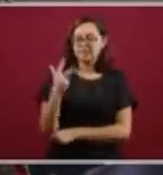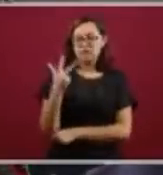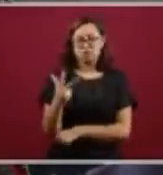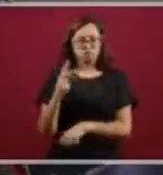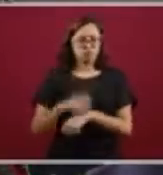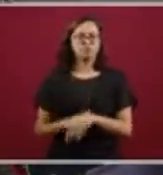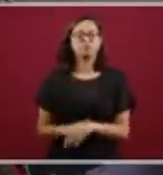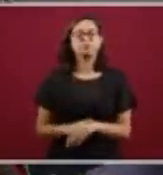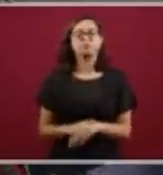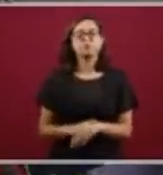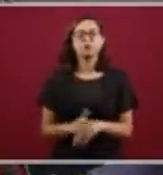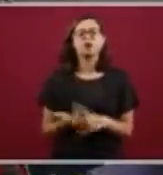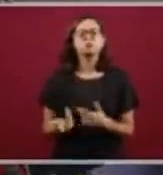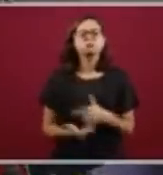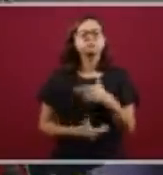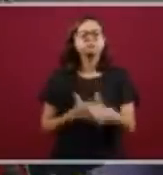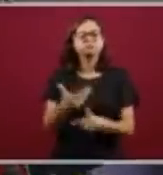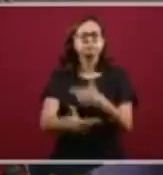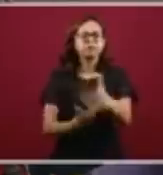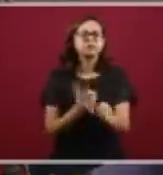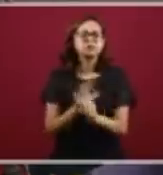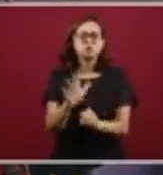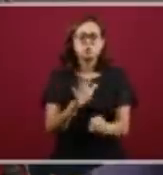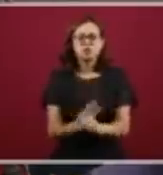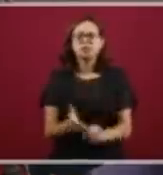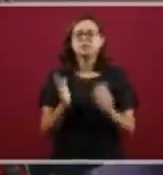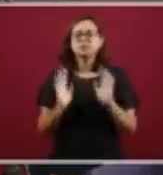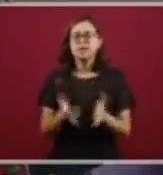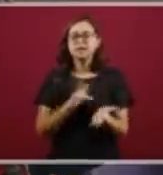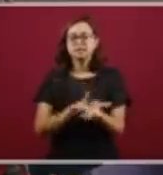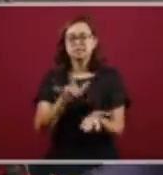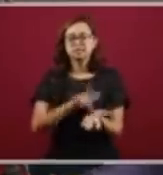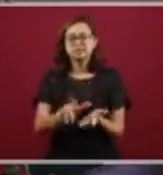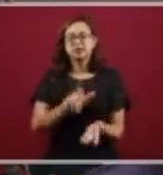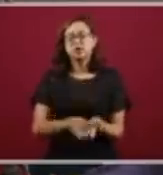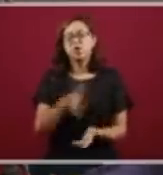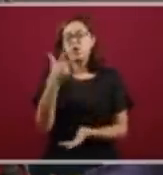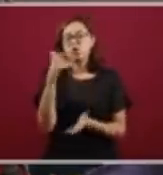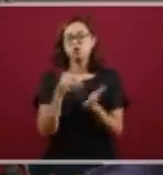avances tenemos? Se ha apoyado a